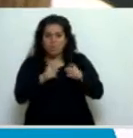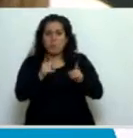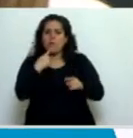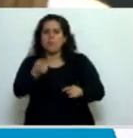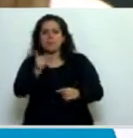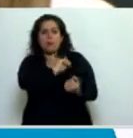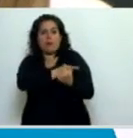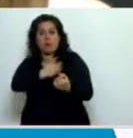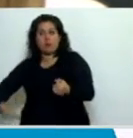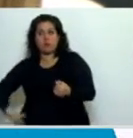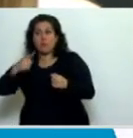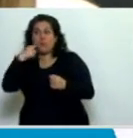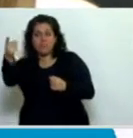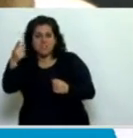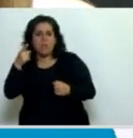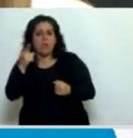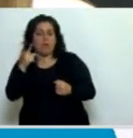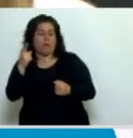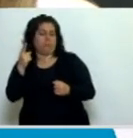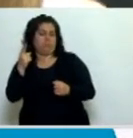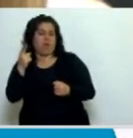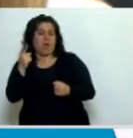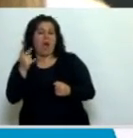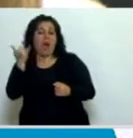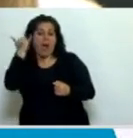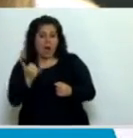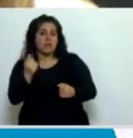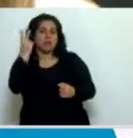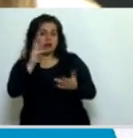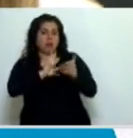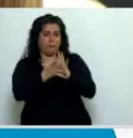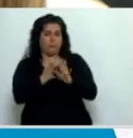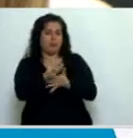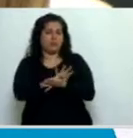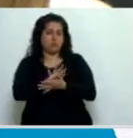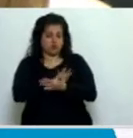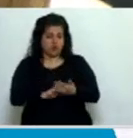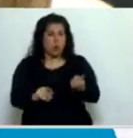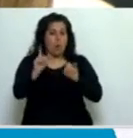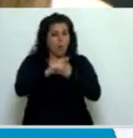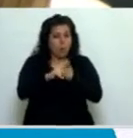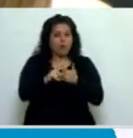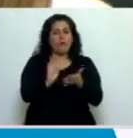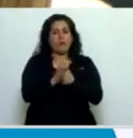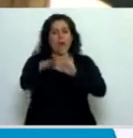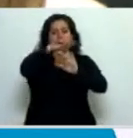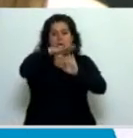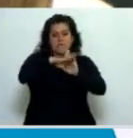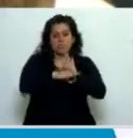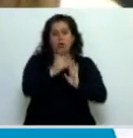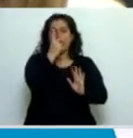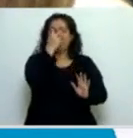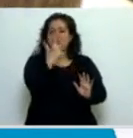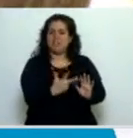Poder Ejecutivo, se han elegido dos instrumentos, dos herramientas a través de este proyecto. Uno es el requisito de los